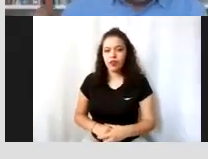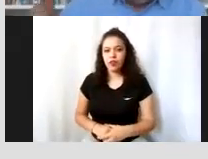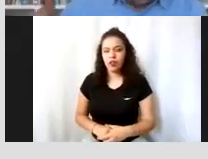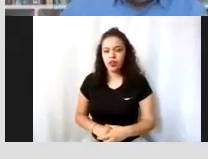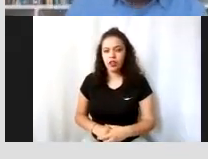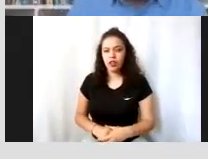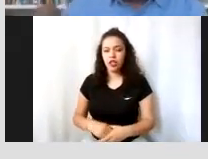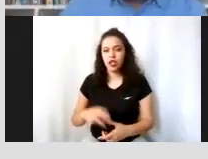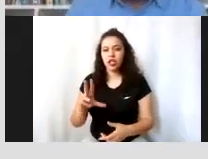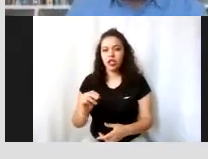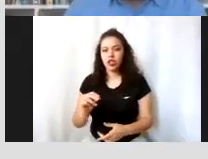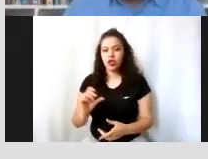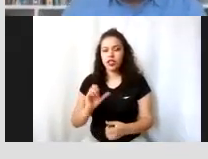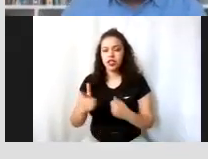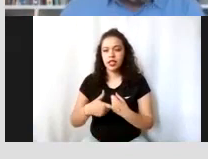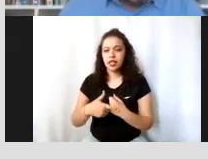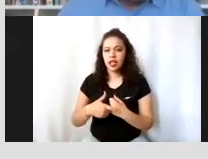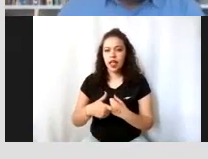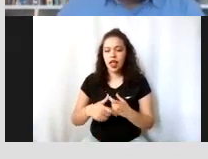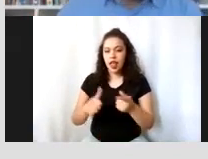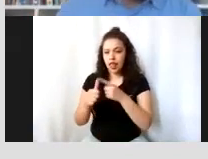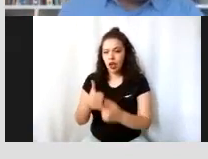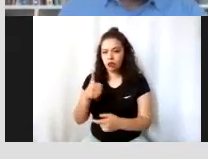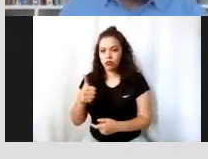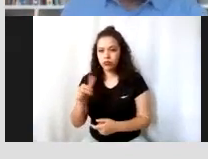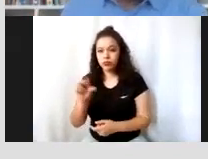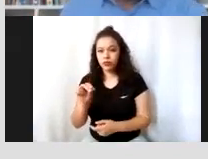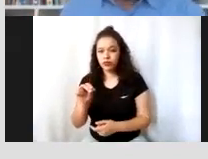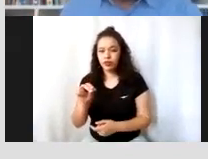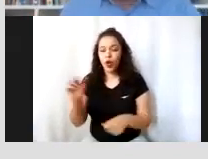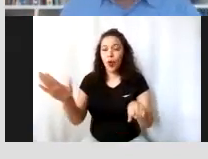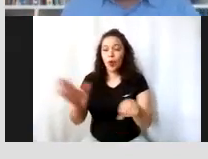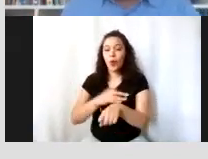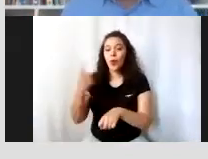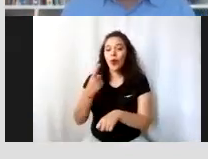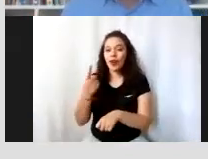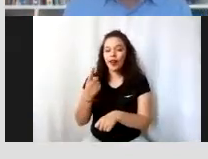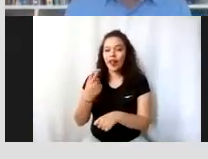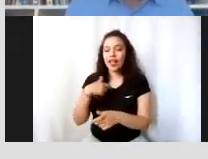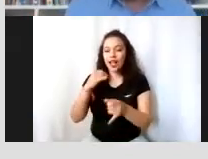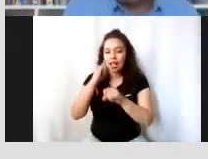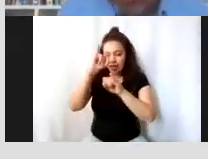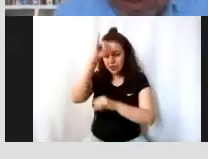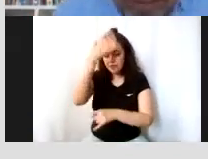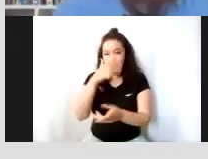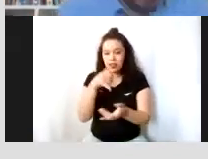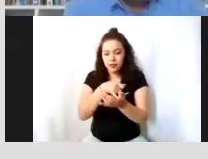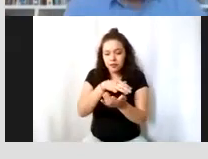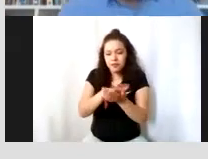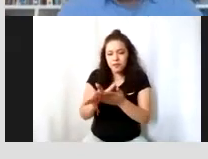pusiéramos así el dedo. ¿Por qué? Porque de esa fotografía ya podían imprimir